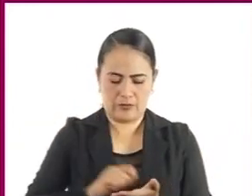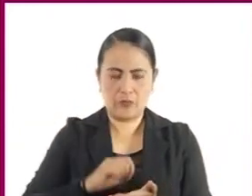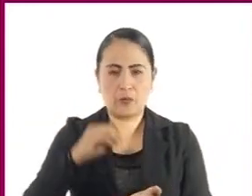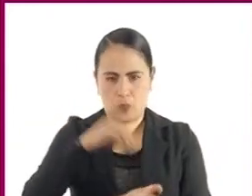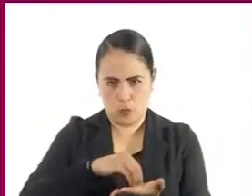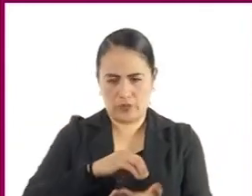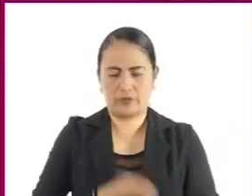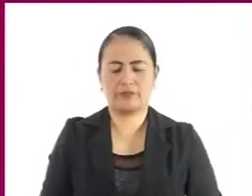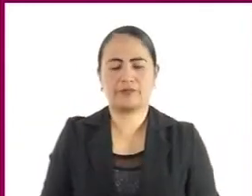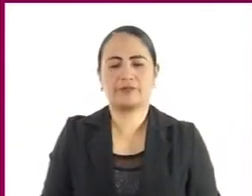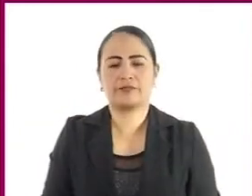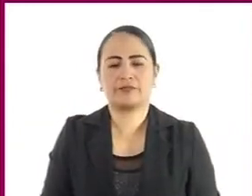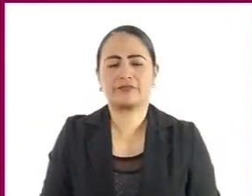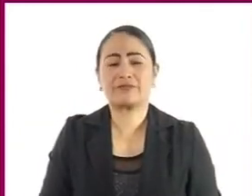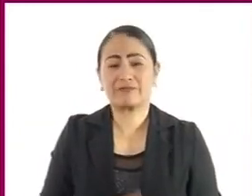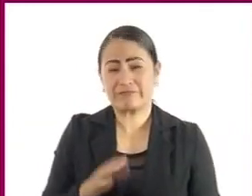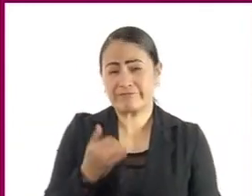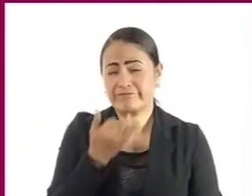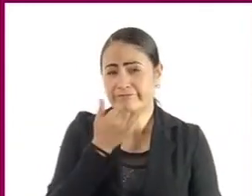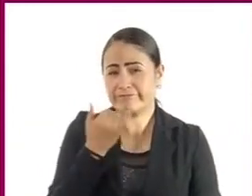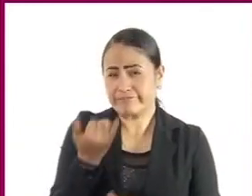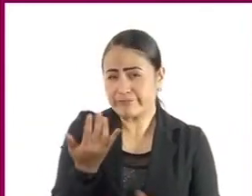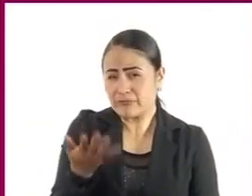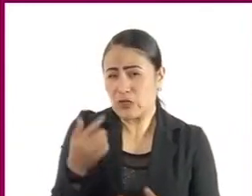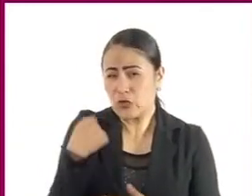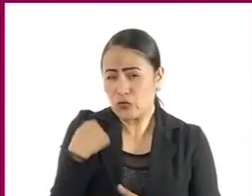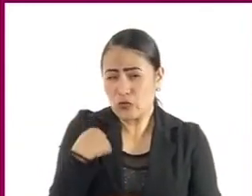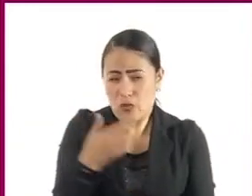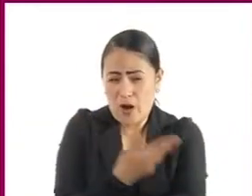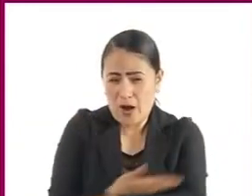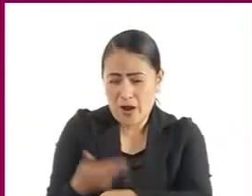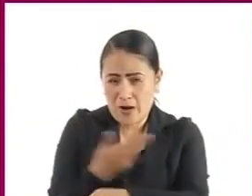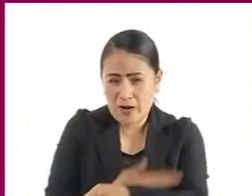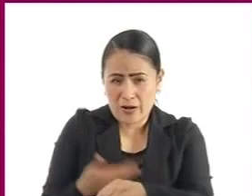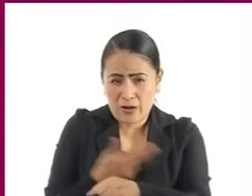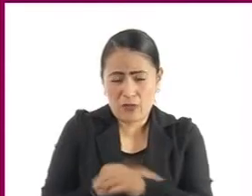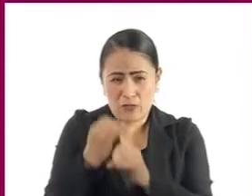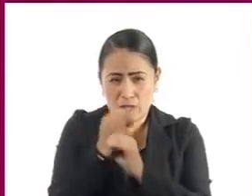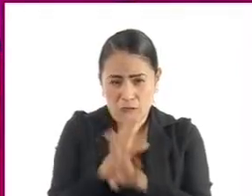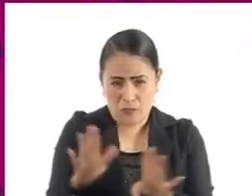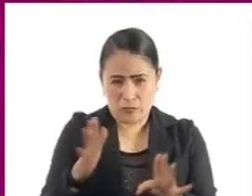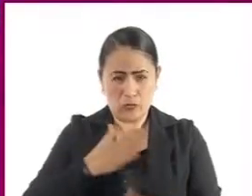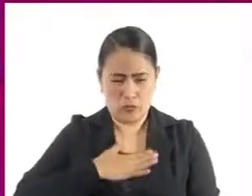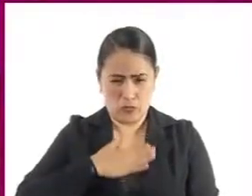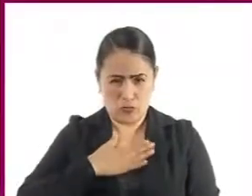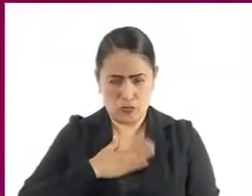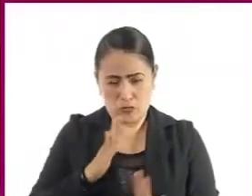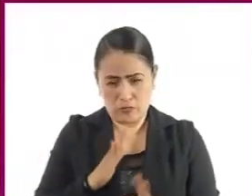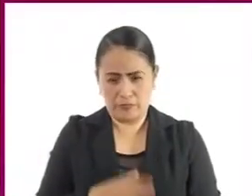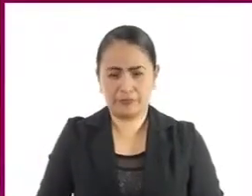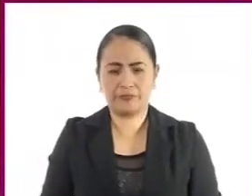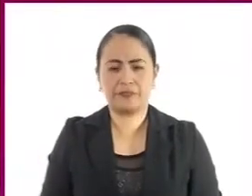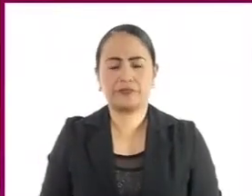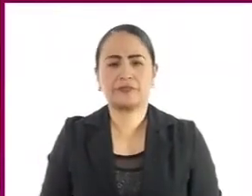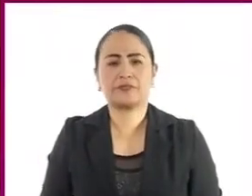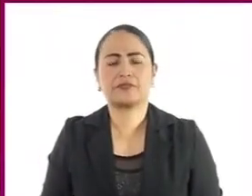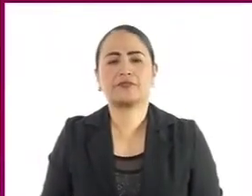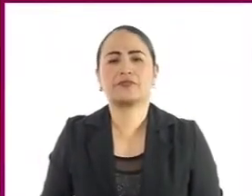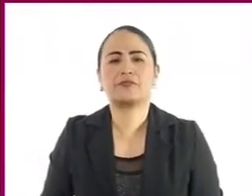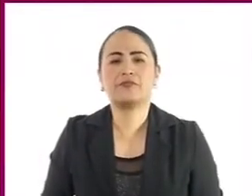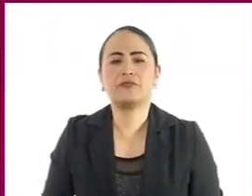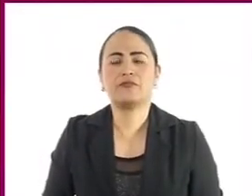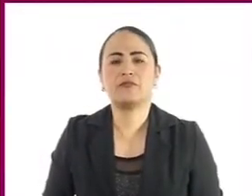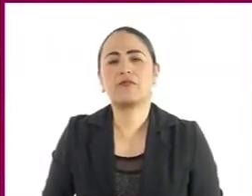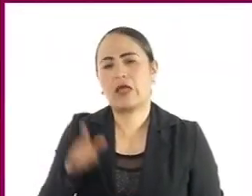Profesor, yo estoy organizando la información más importante del texto que buscaba. Al investigar en